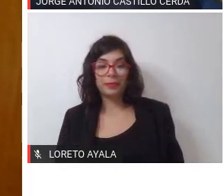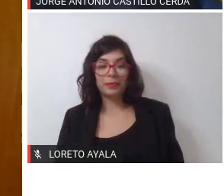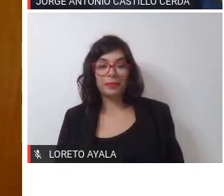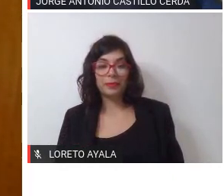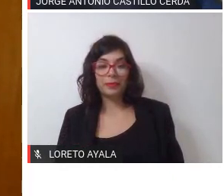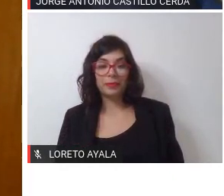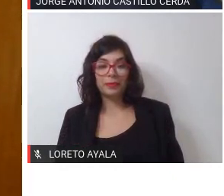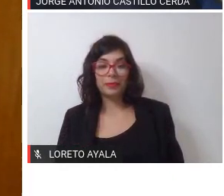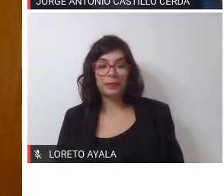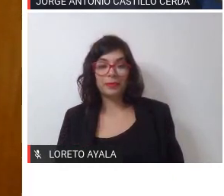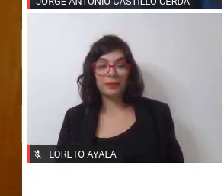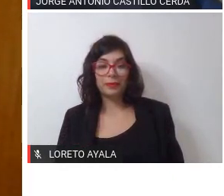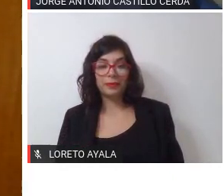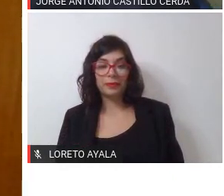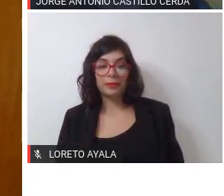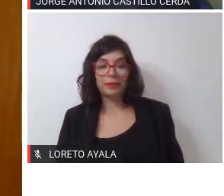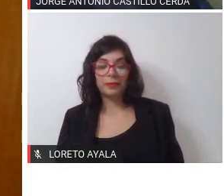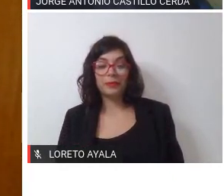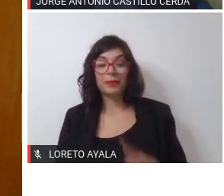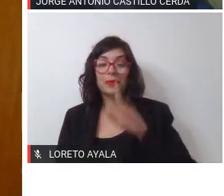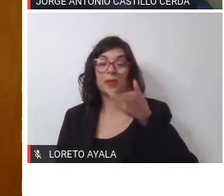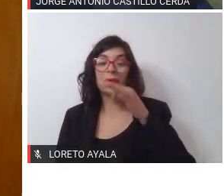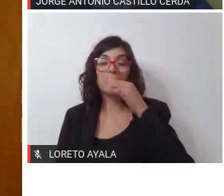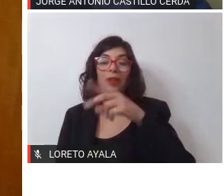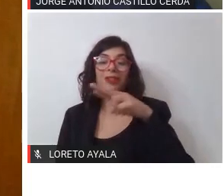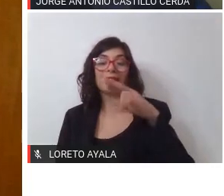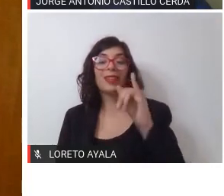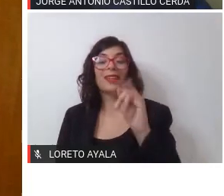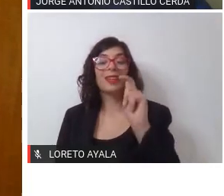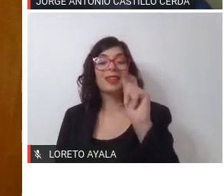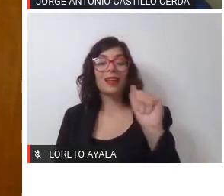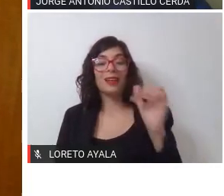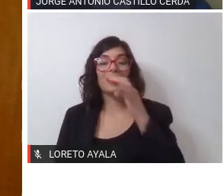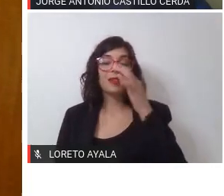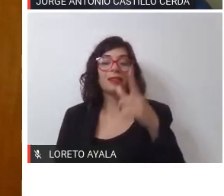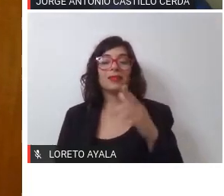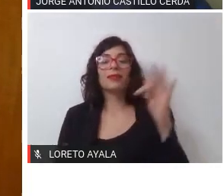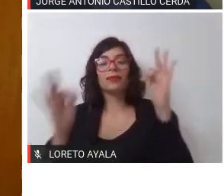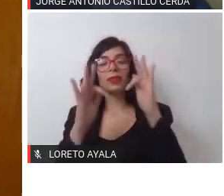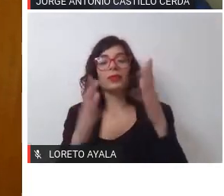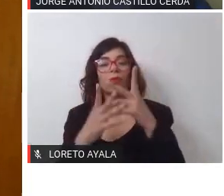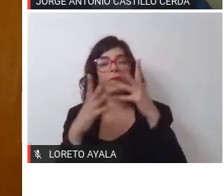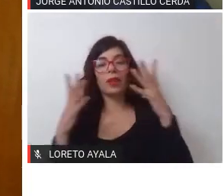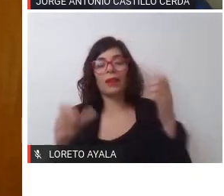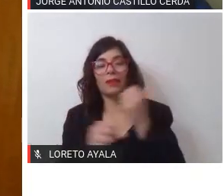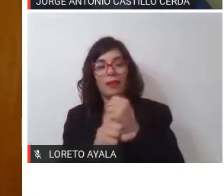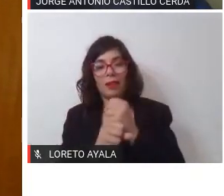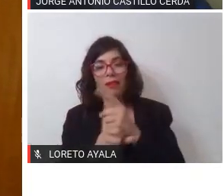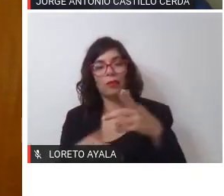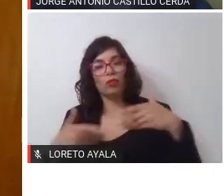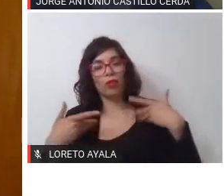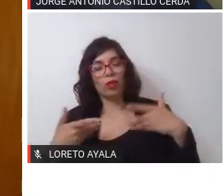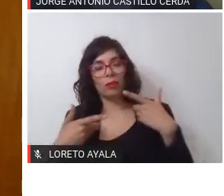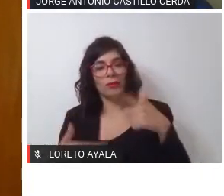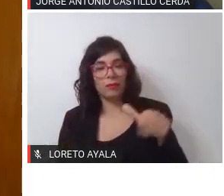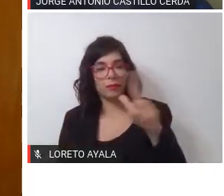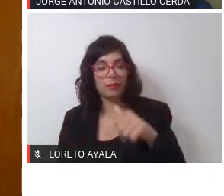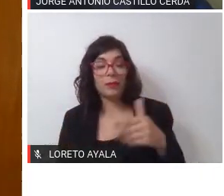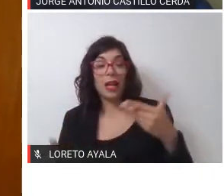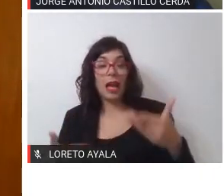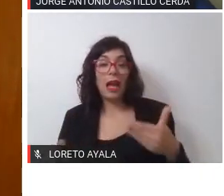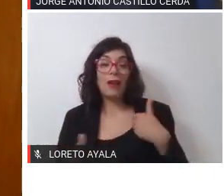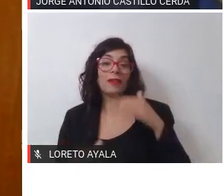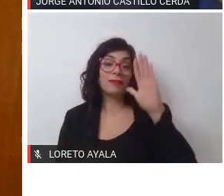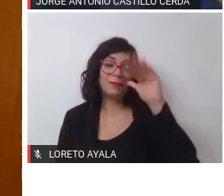la verdad es que, como dice Rita Sepúlveda, felicidades por un gran trabajo y muy motivador, don Jorge. Pero ahora lo tengo que sacar